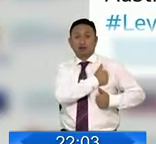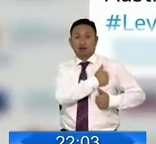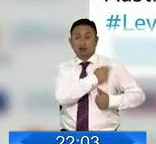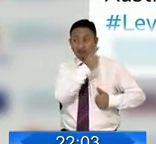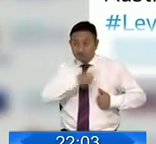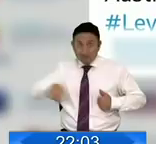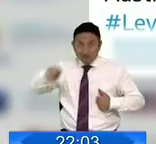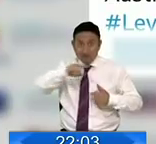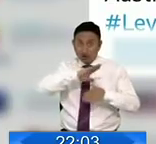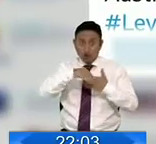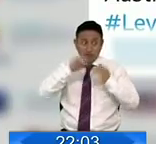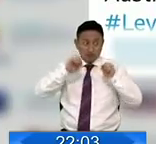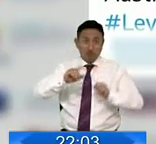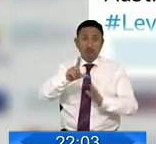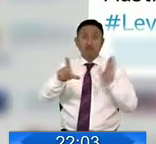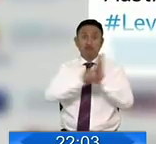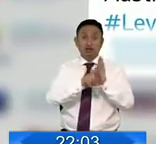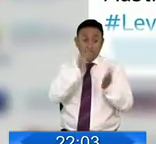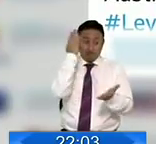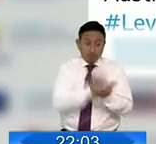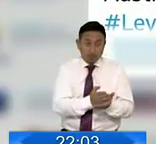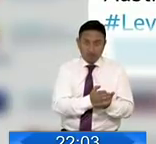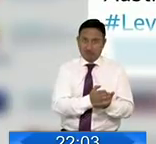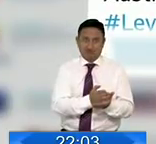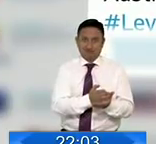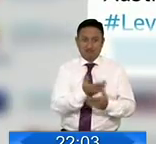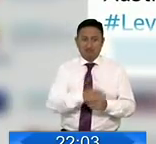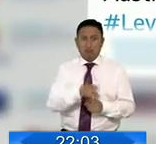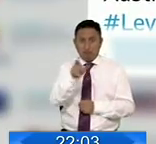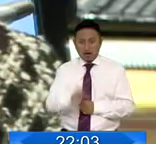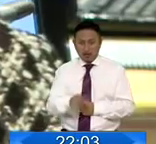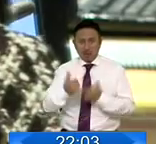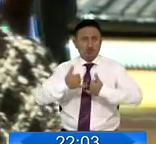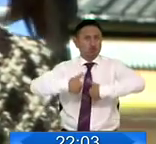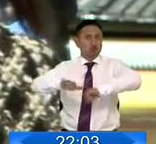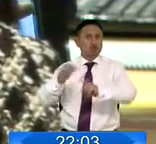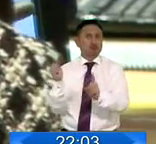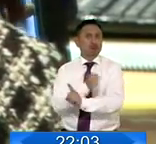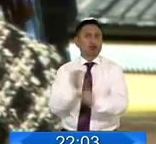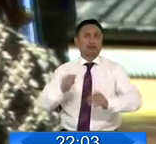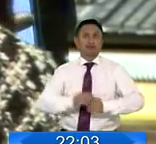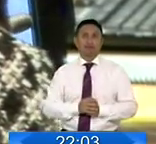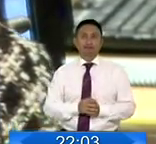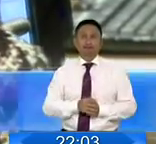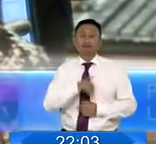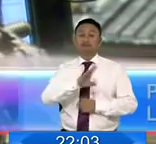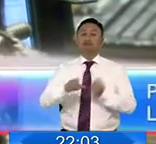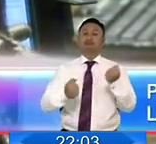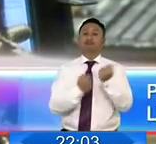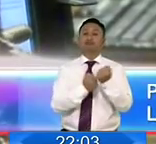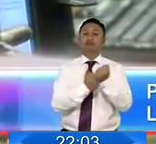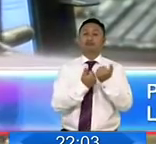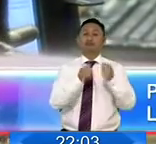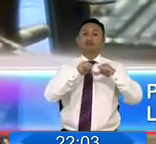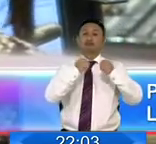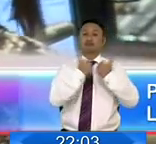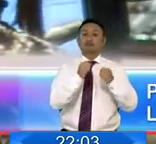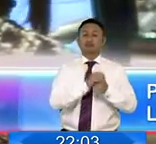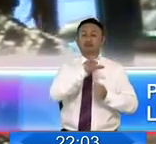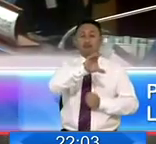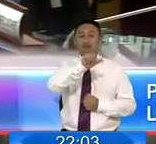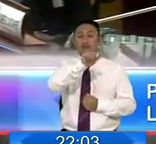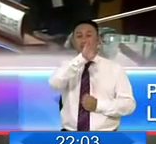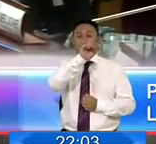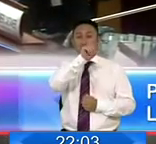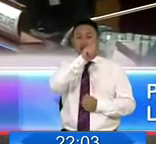hecho. Vetar la ley Revás deja que lo sigan acechando. A ella se sumó el apoyo de la legisladora oficialista Elizabeth Cabezas